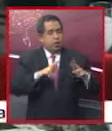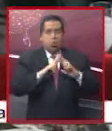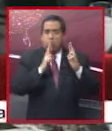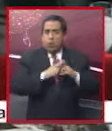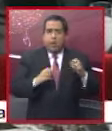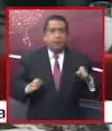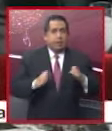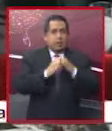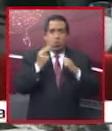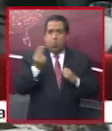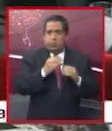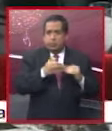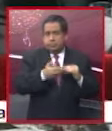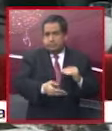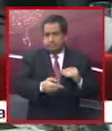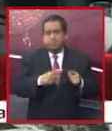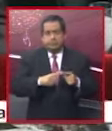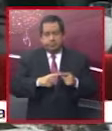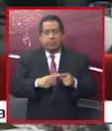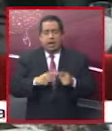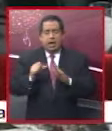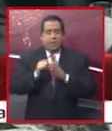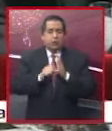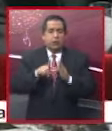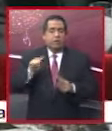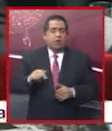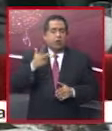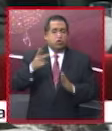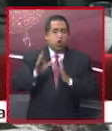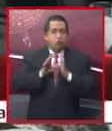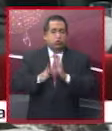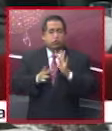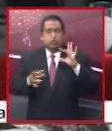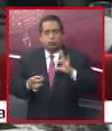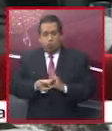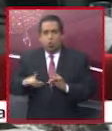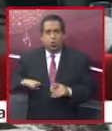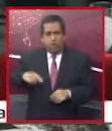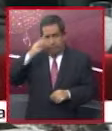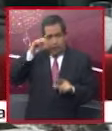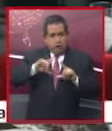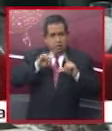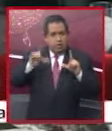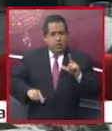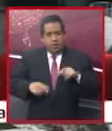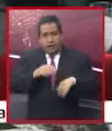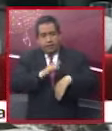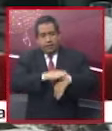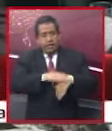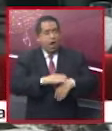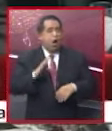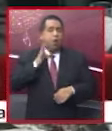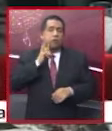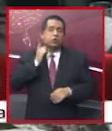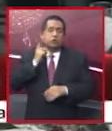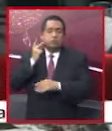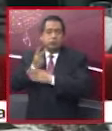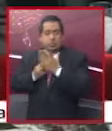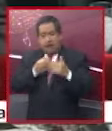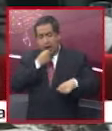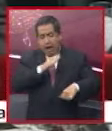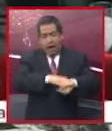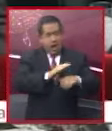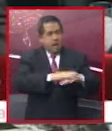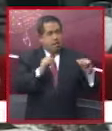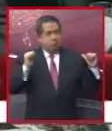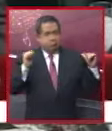extraordinarias. Con fundamento en lo dispuesto por el artículo 78 de la Constitución Política de los Estados Unidos Mexicanos, la Comisión Permanente convoca a la Cámara